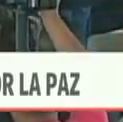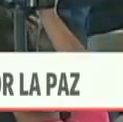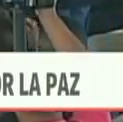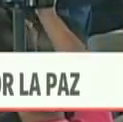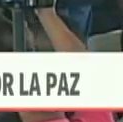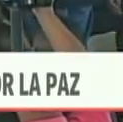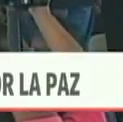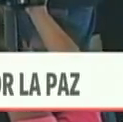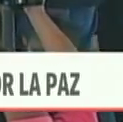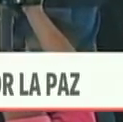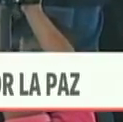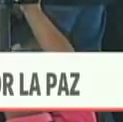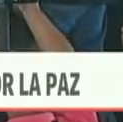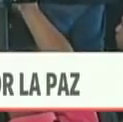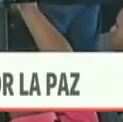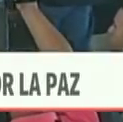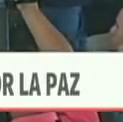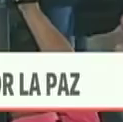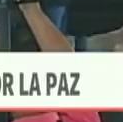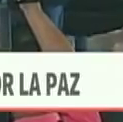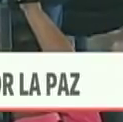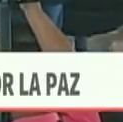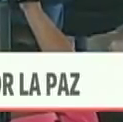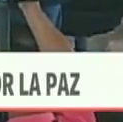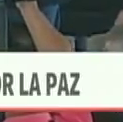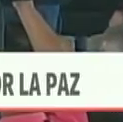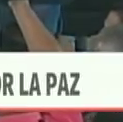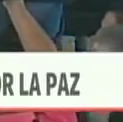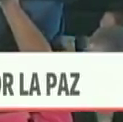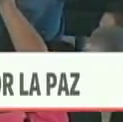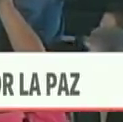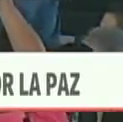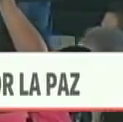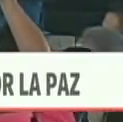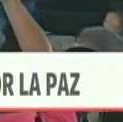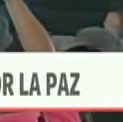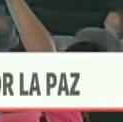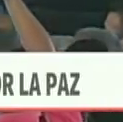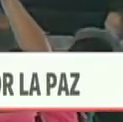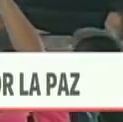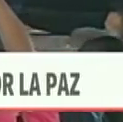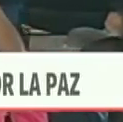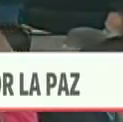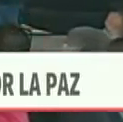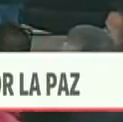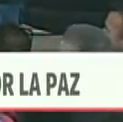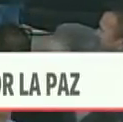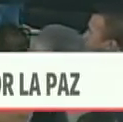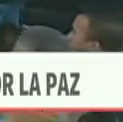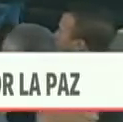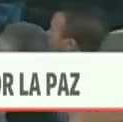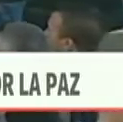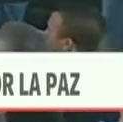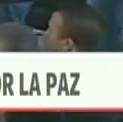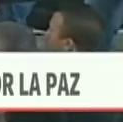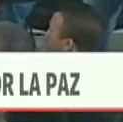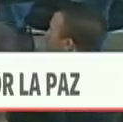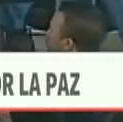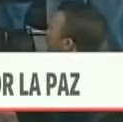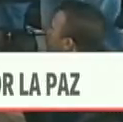Elevan una oración el Movimiento Cristiano por Venezuela y la representación de 120